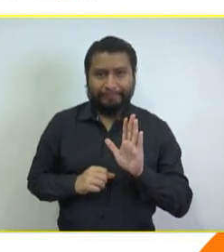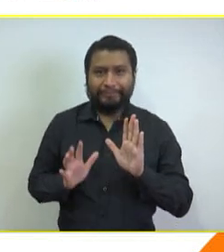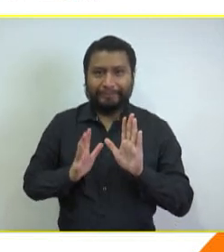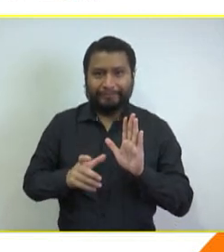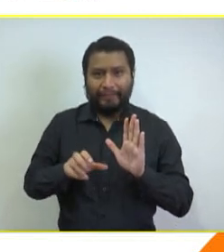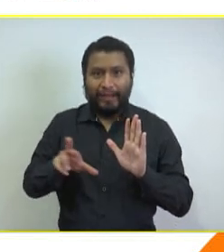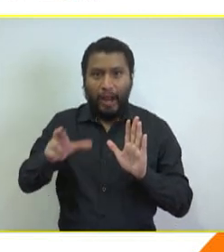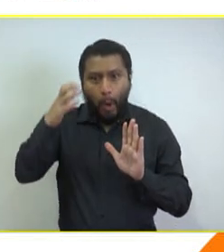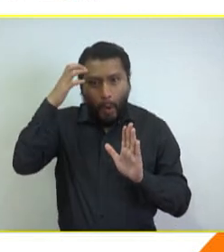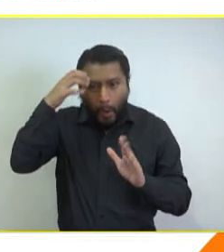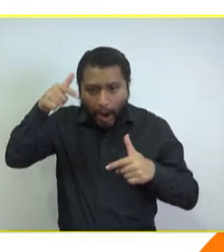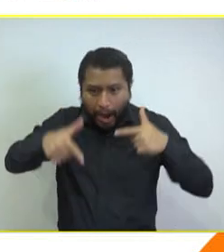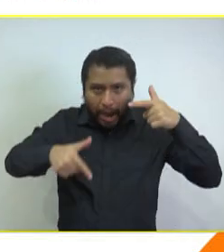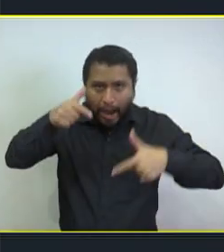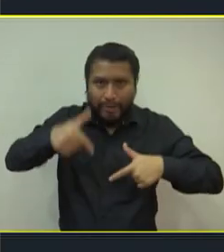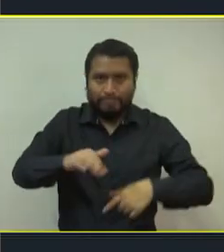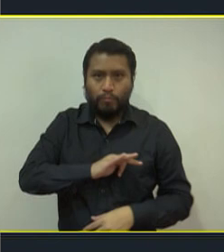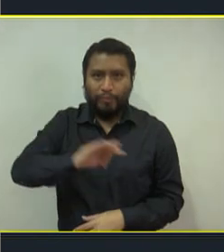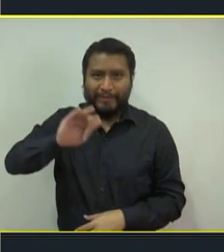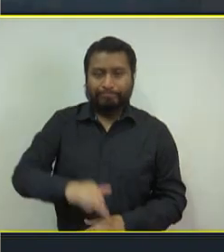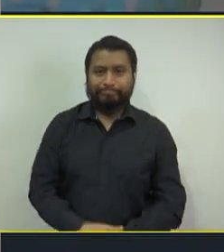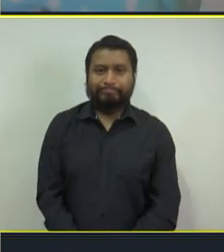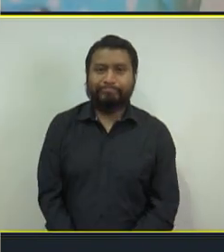ese reconocimiento.